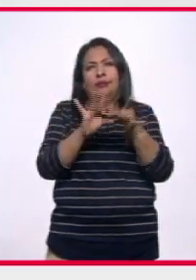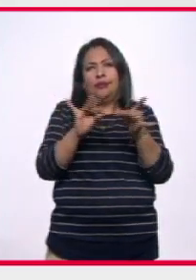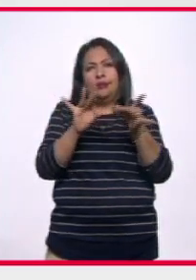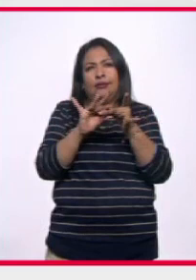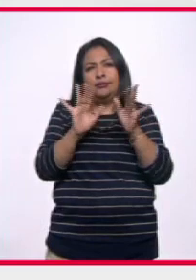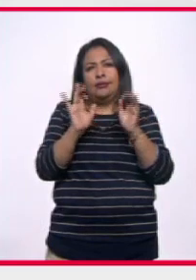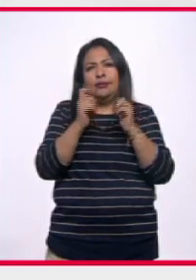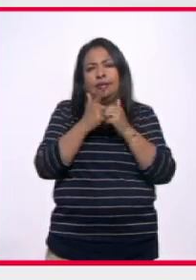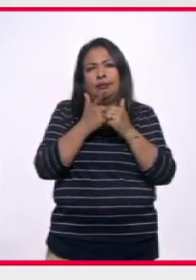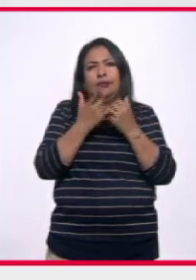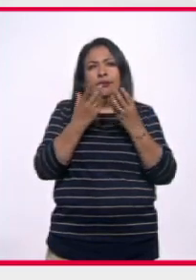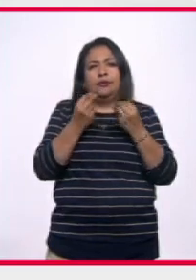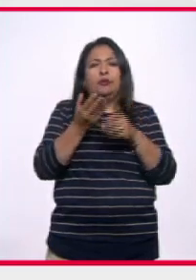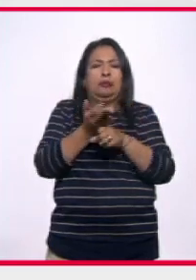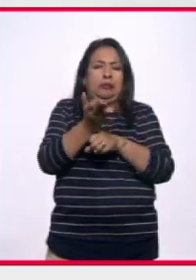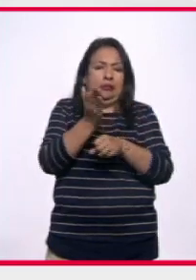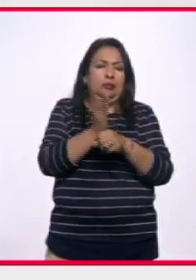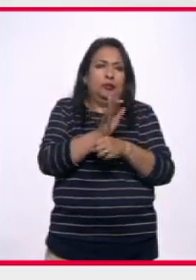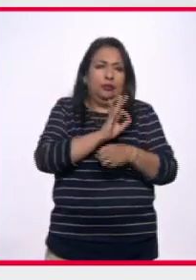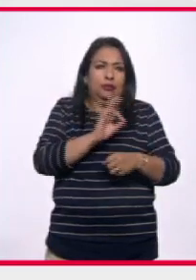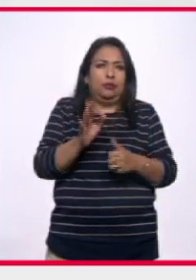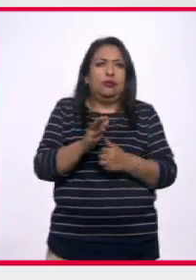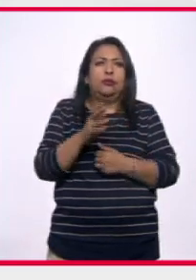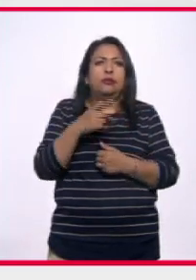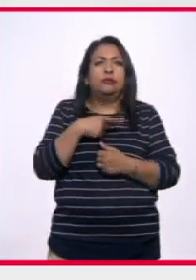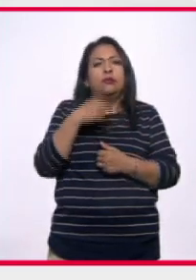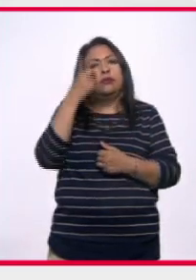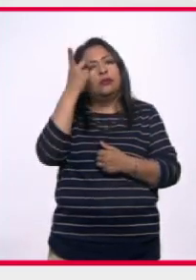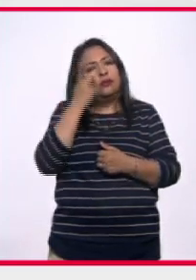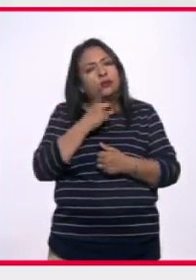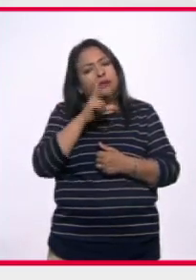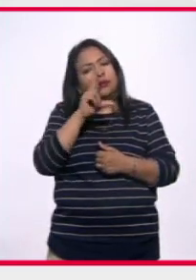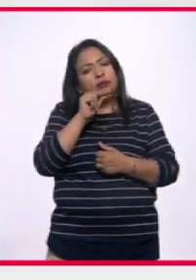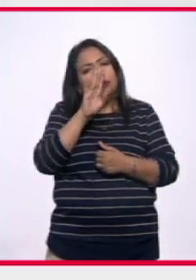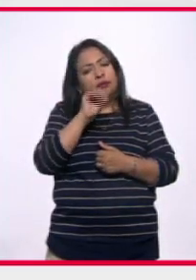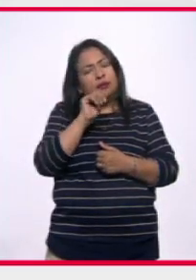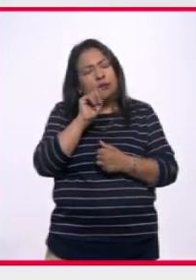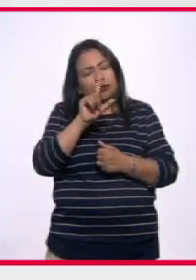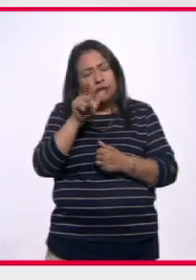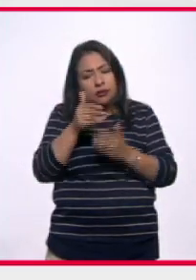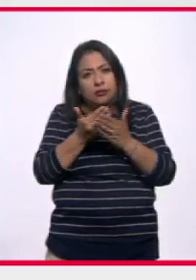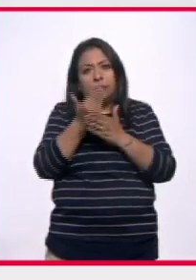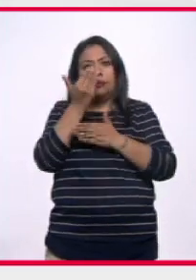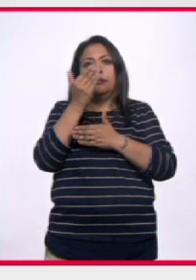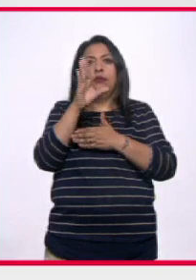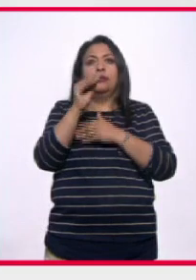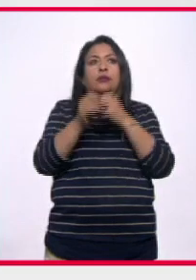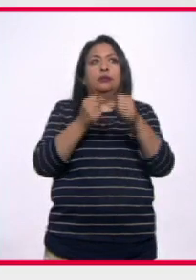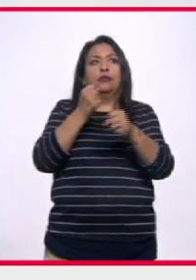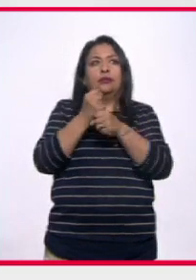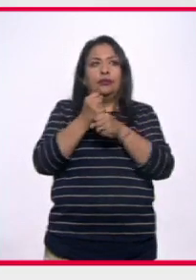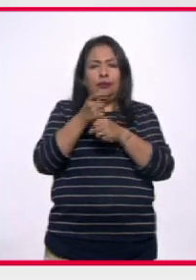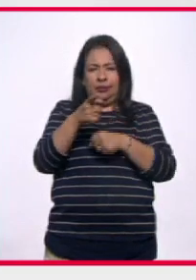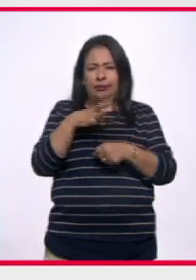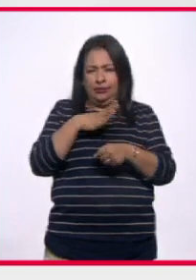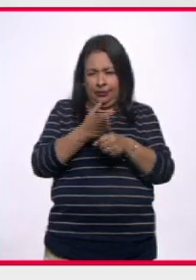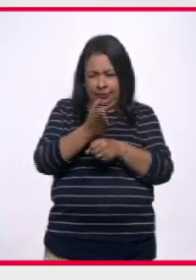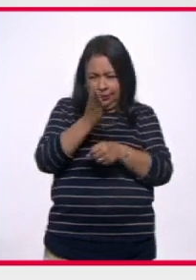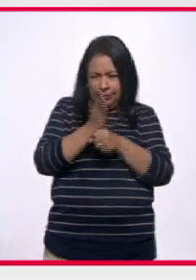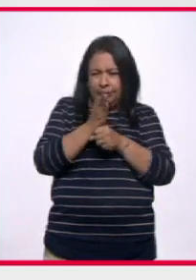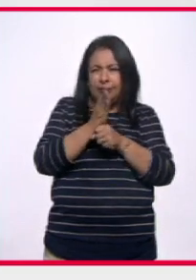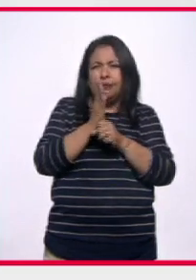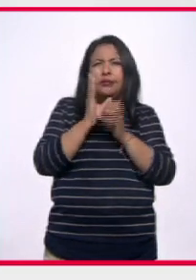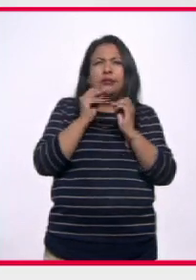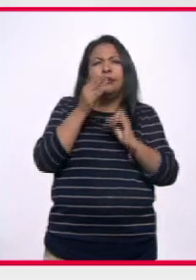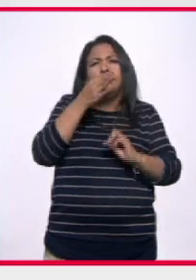que podría tener mucho sentido del humor me dormí de 89 años y amanecí nonagenaria se había y sentido del humor es